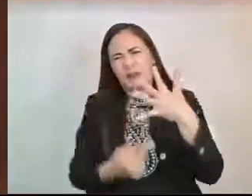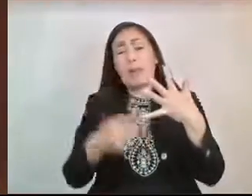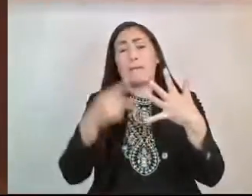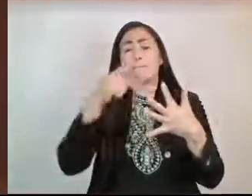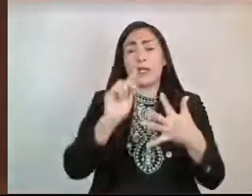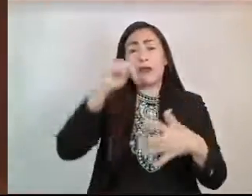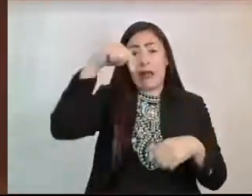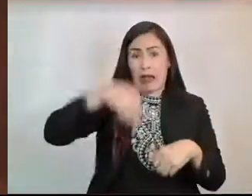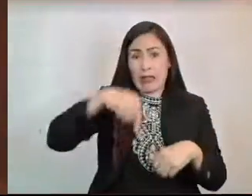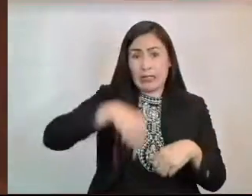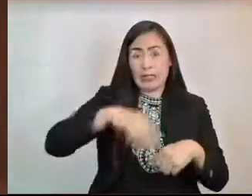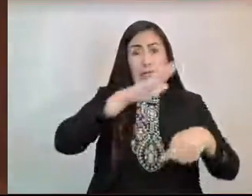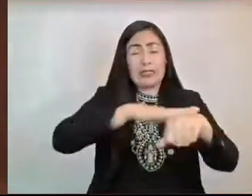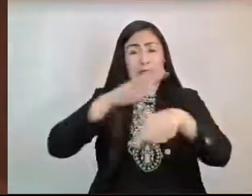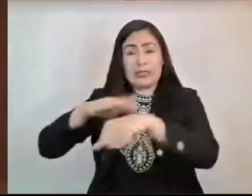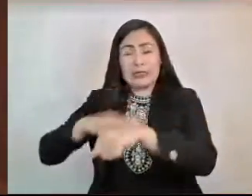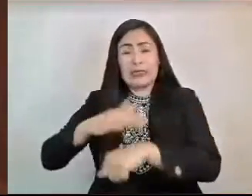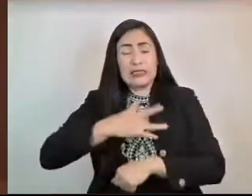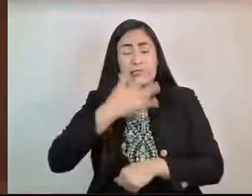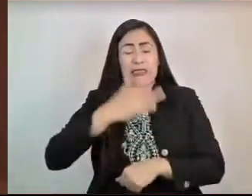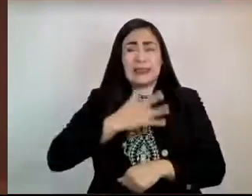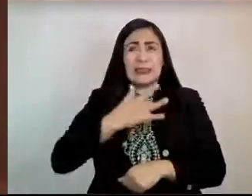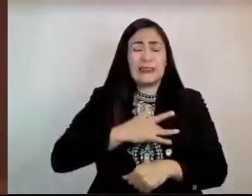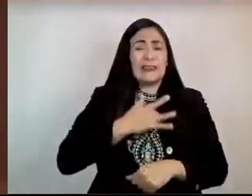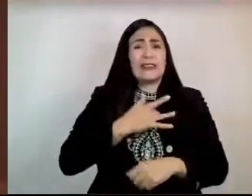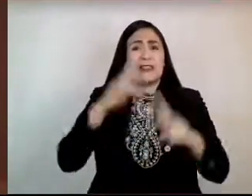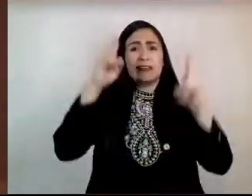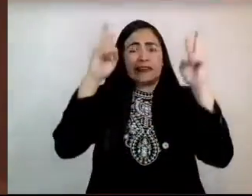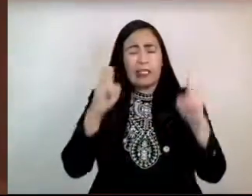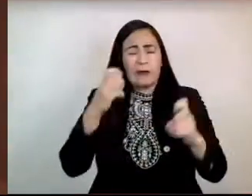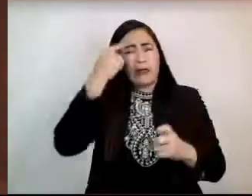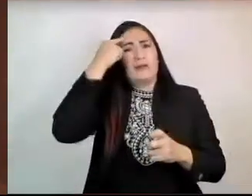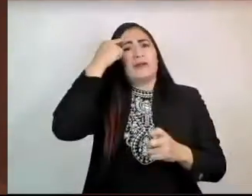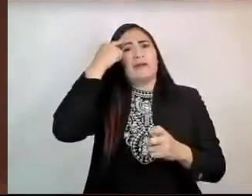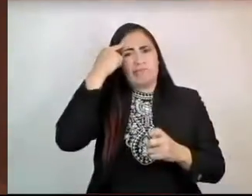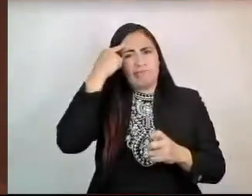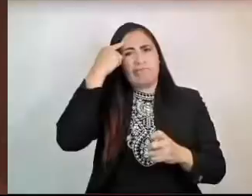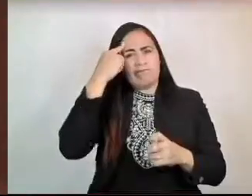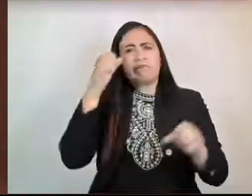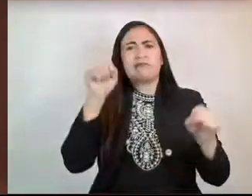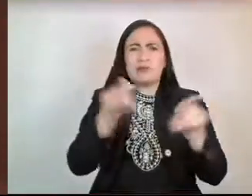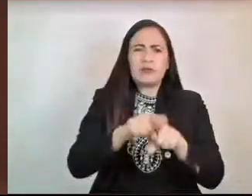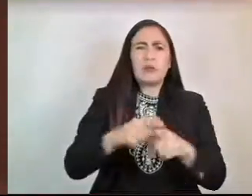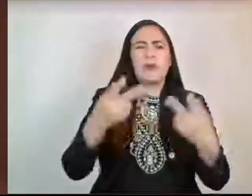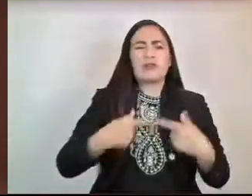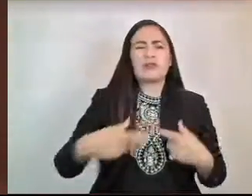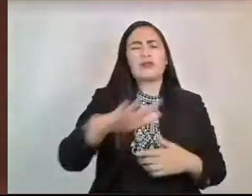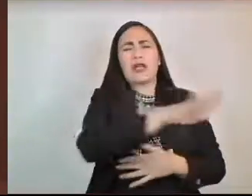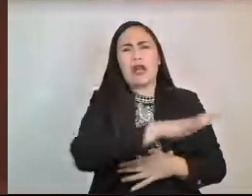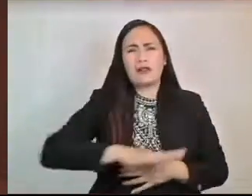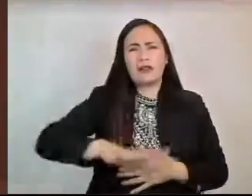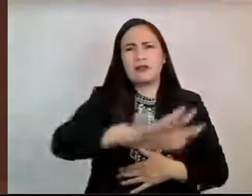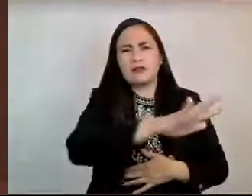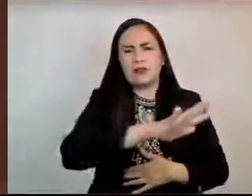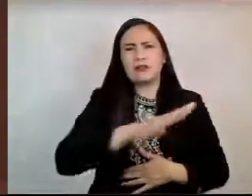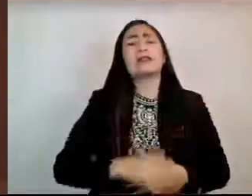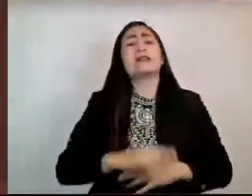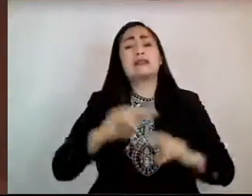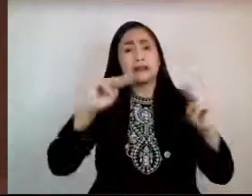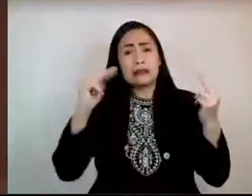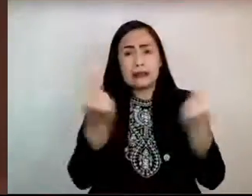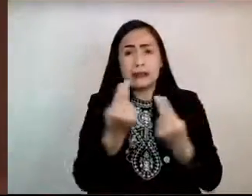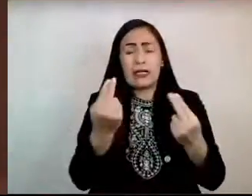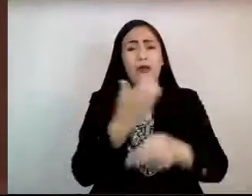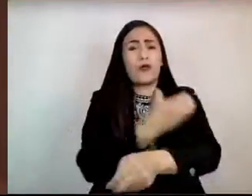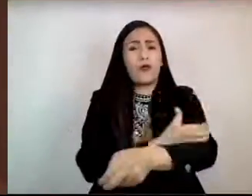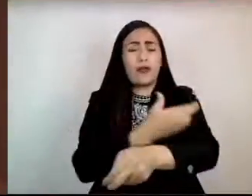sensibilizar a la sociedad mexiquense sobre este tema, conjuntamente con la sociedad civil, se requiere la coordinación